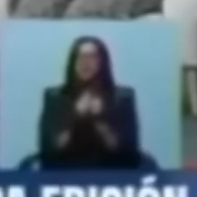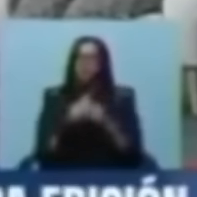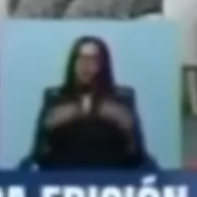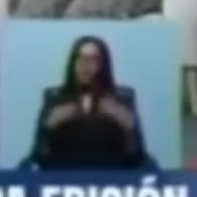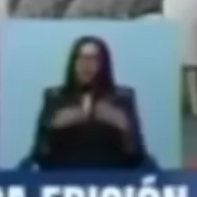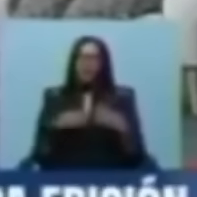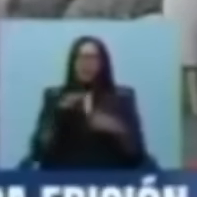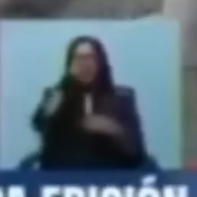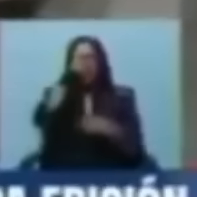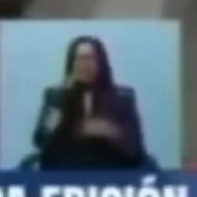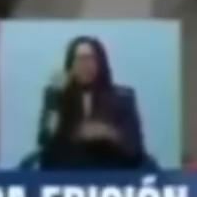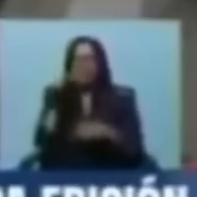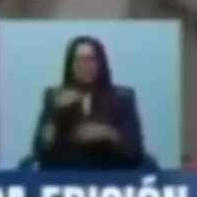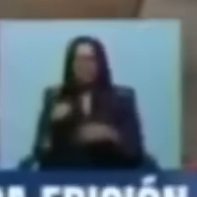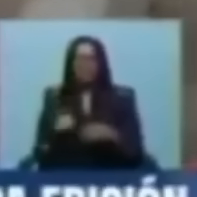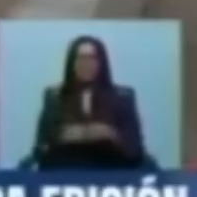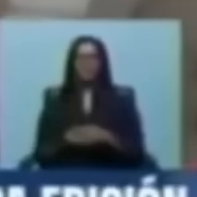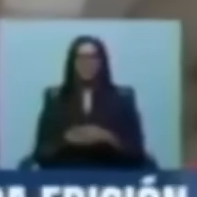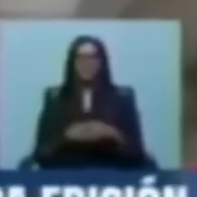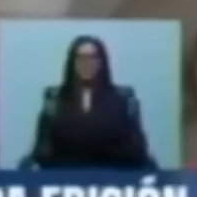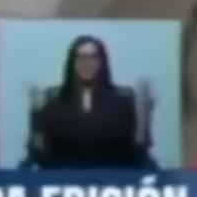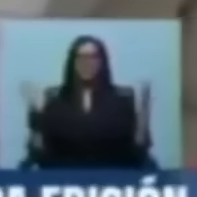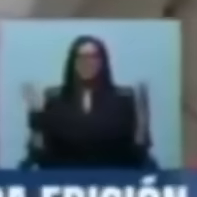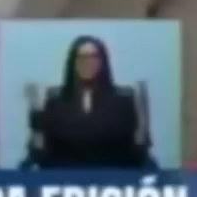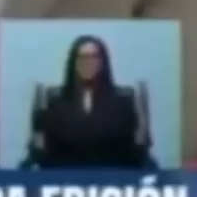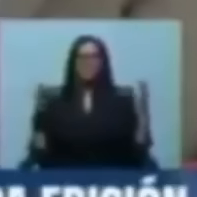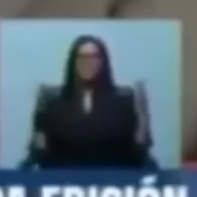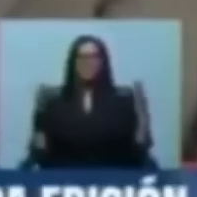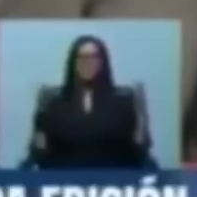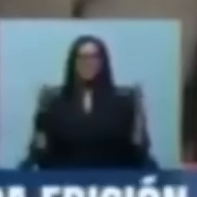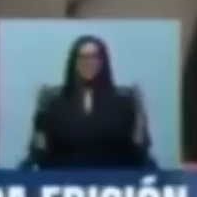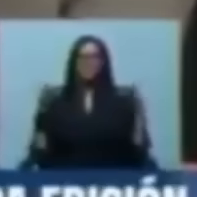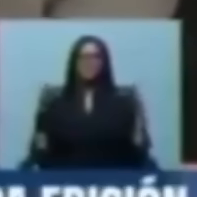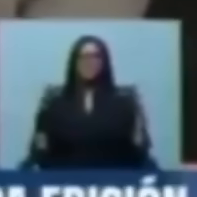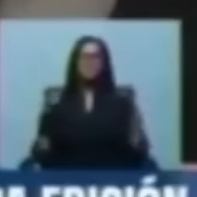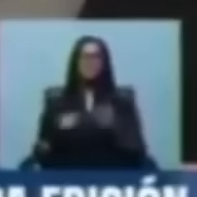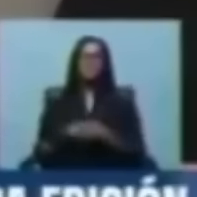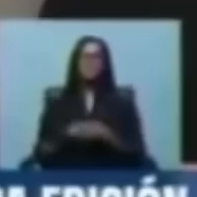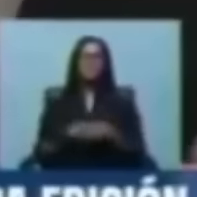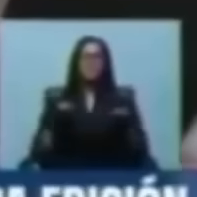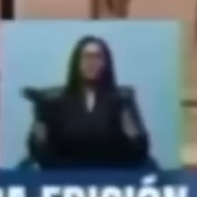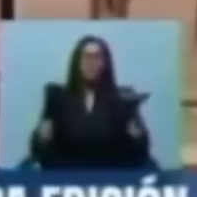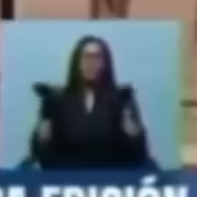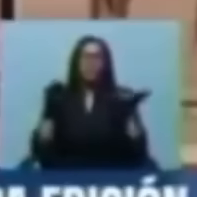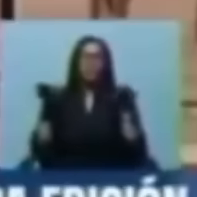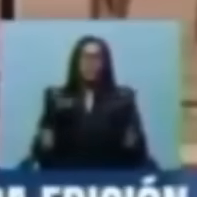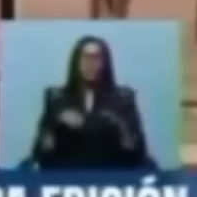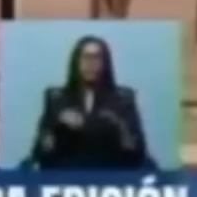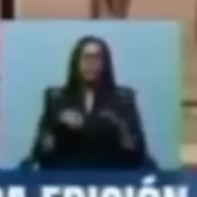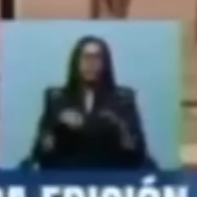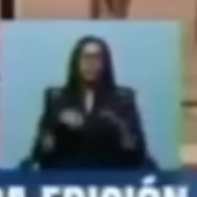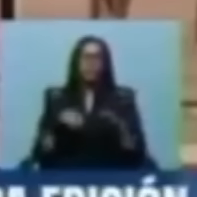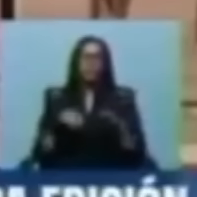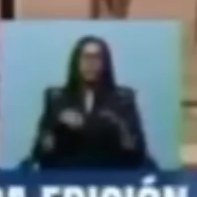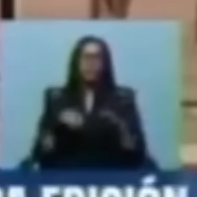apadrinan que se puedan pasear libremente por Venezuela pero si es un extranjero de otro país incluso venezolanos